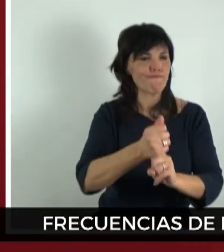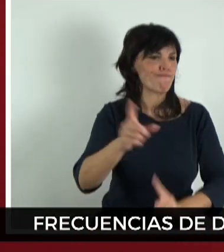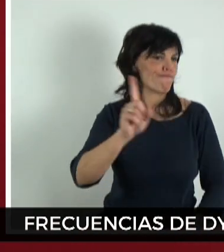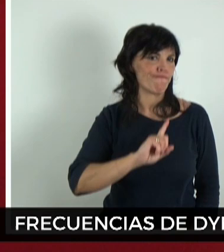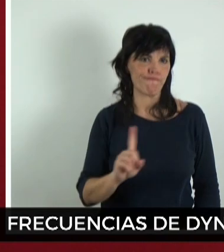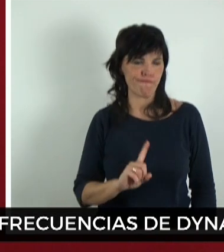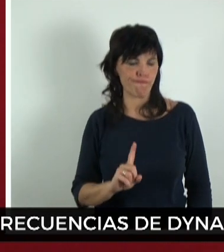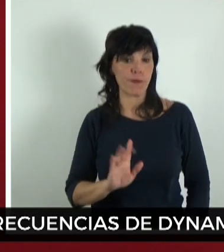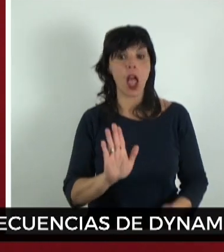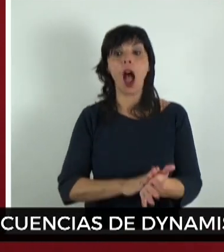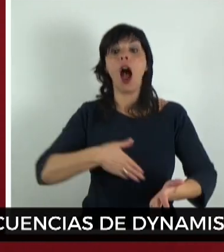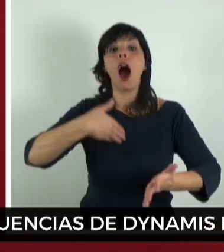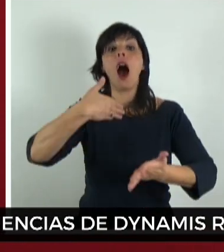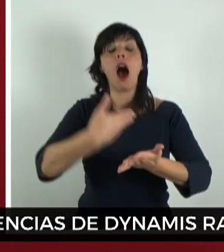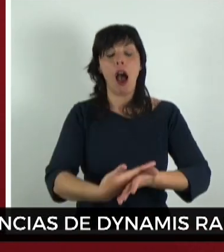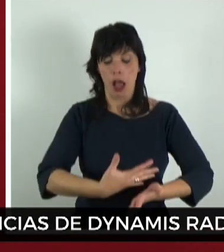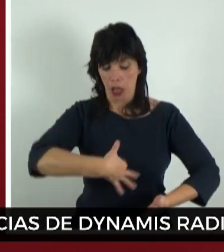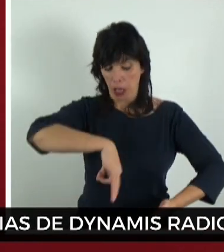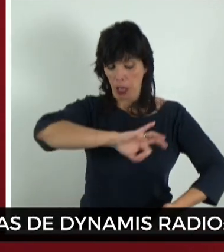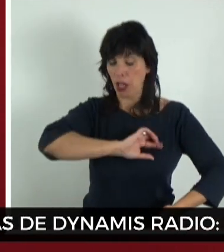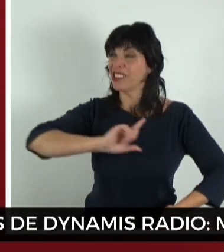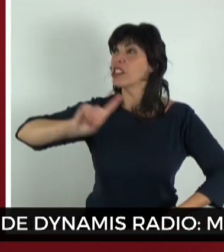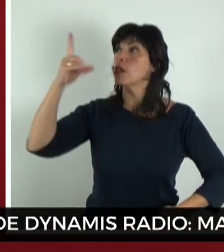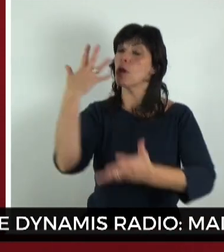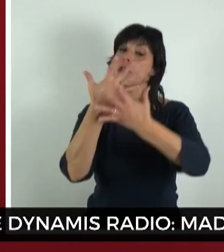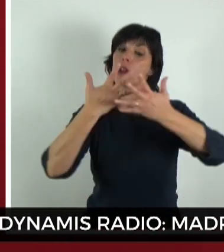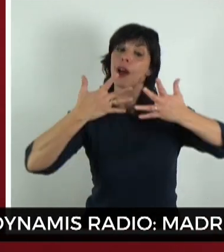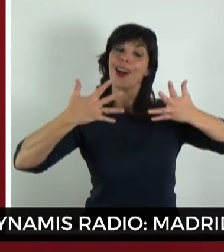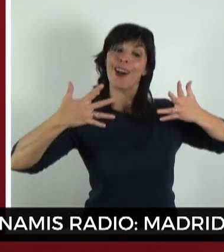que el Señor de la gloria viniera a esta tierra.